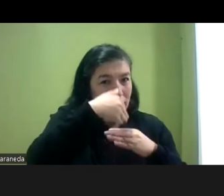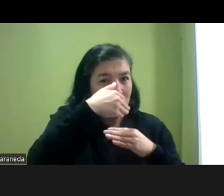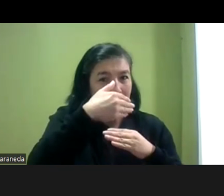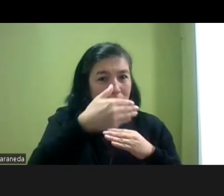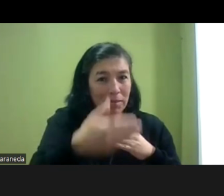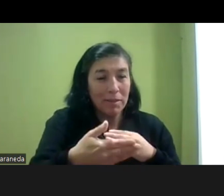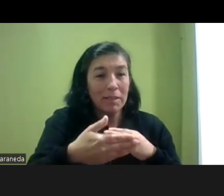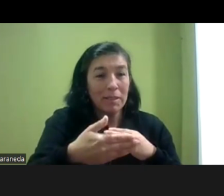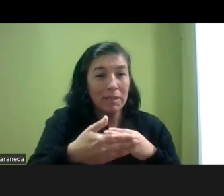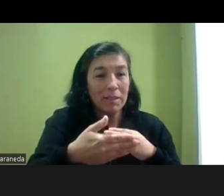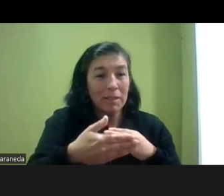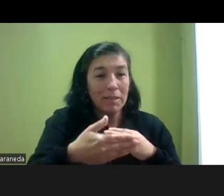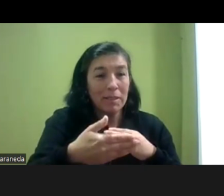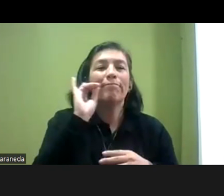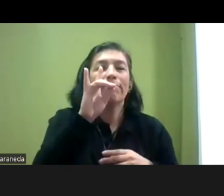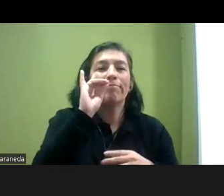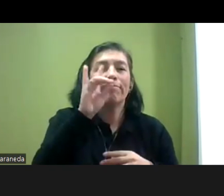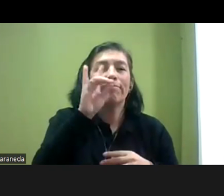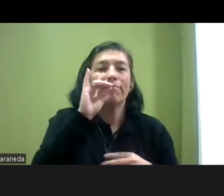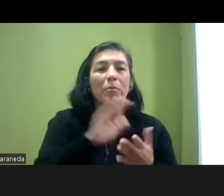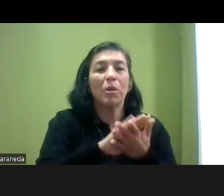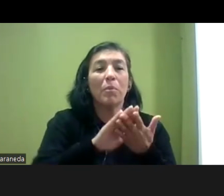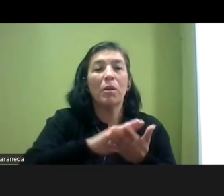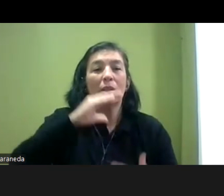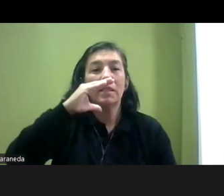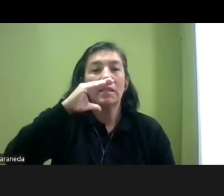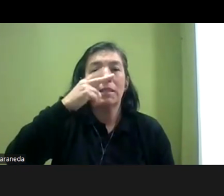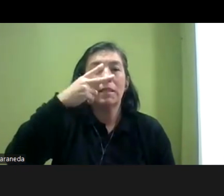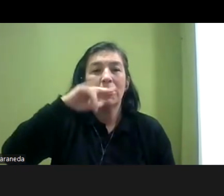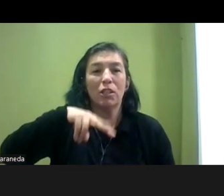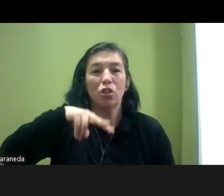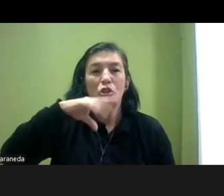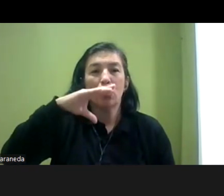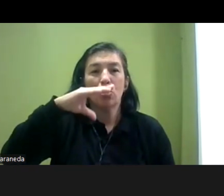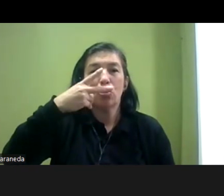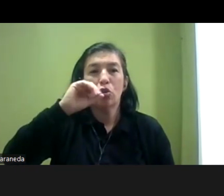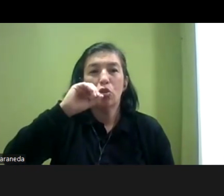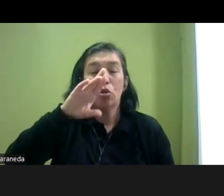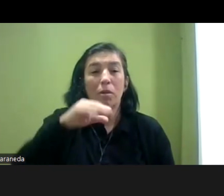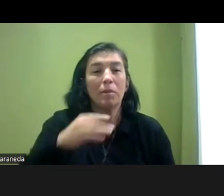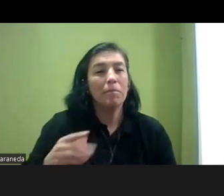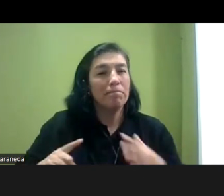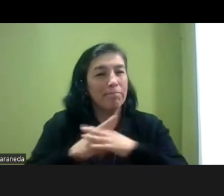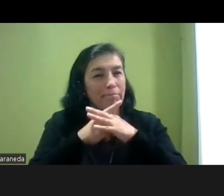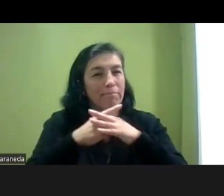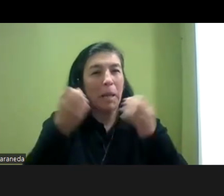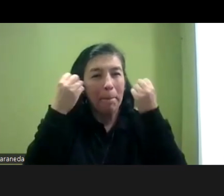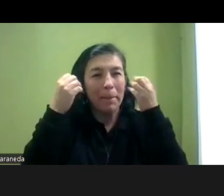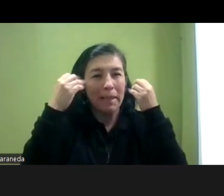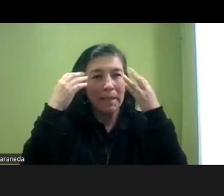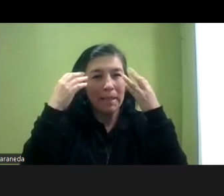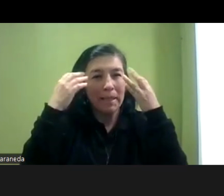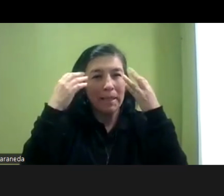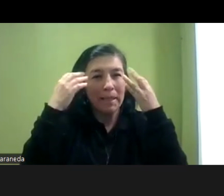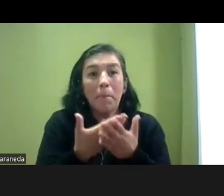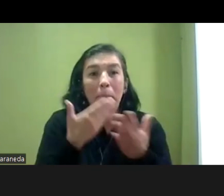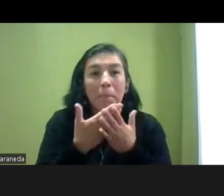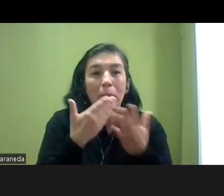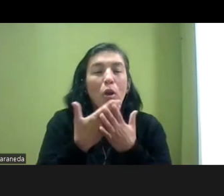ya en tiempos chinchorro surge el aprendizaje y el conocimiento del hilado